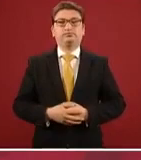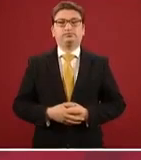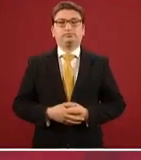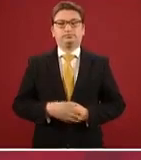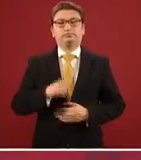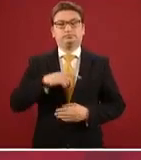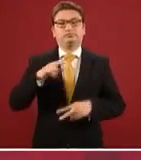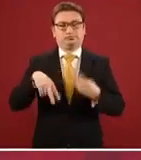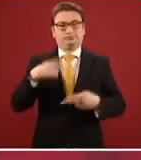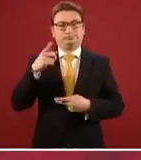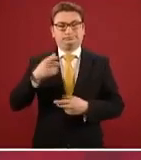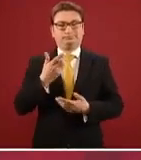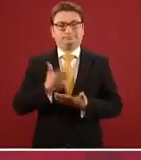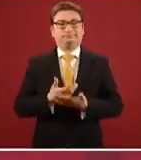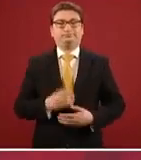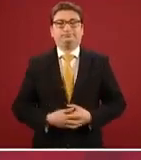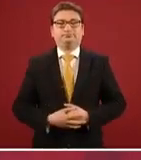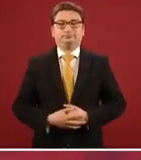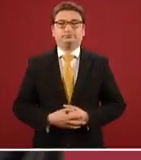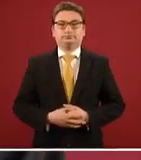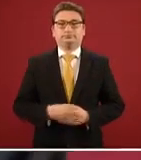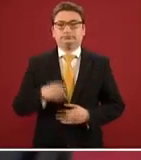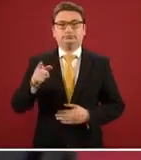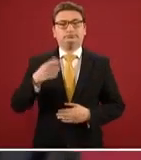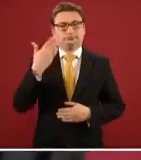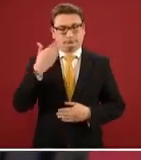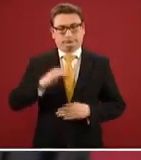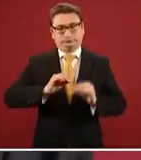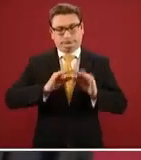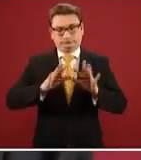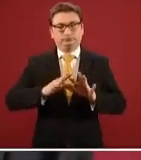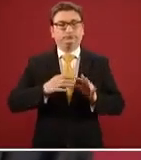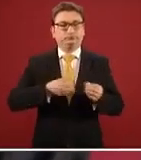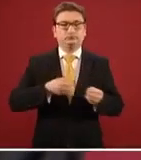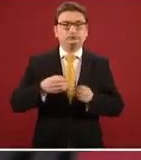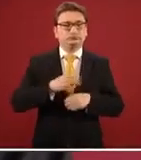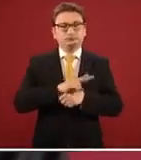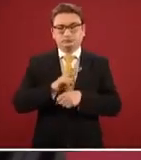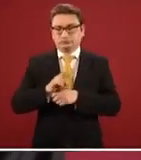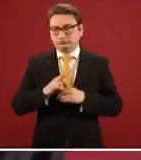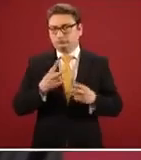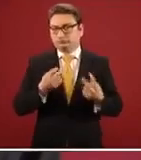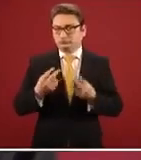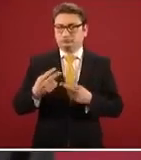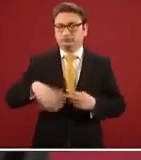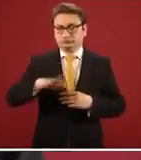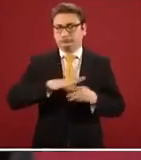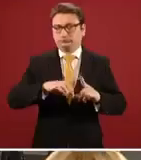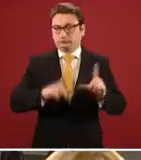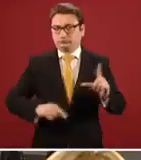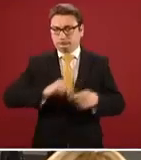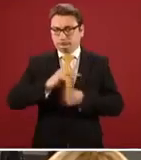vamos a estar allá, pendiente de todo lo que pasa en el país, pero